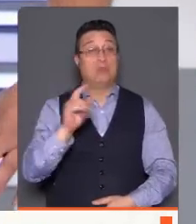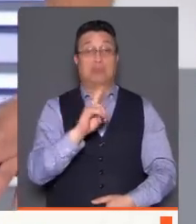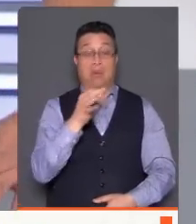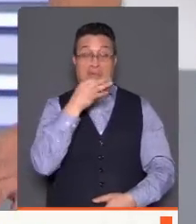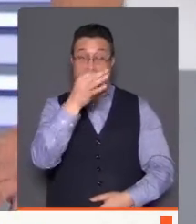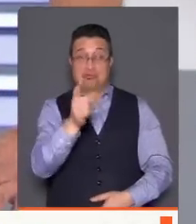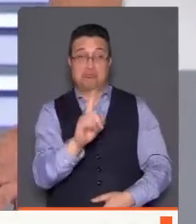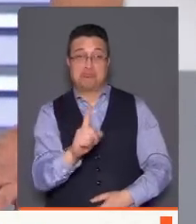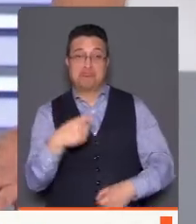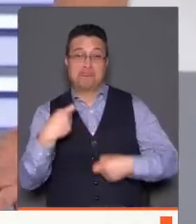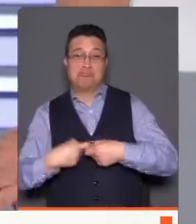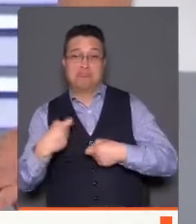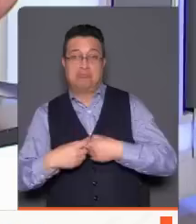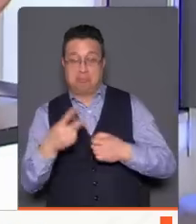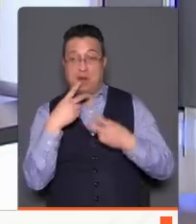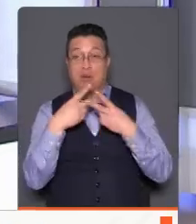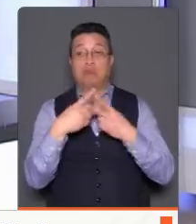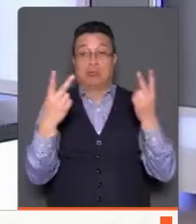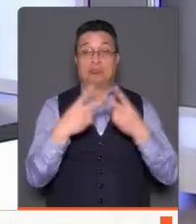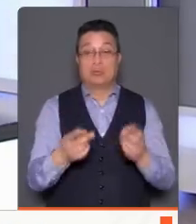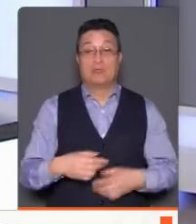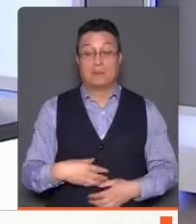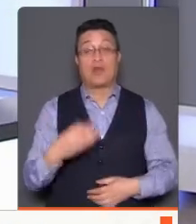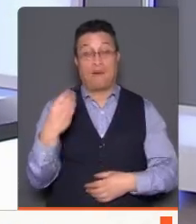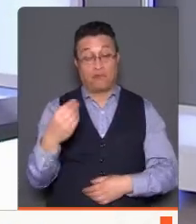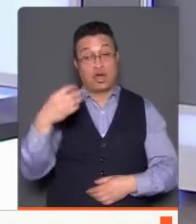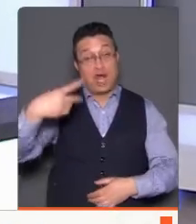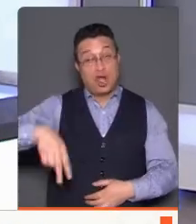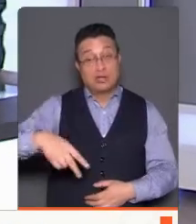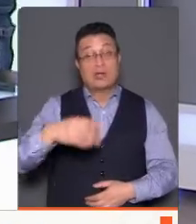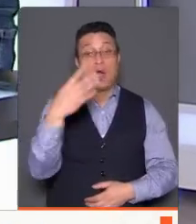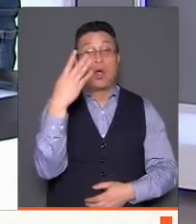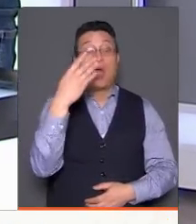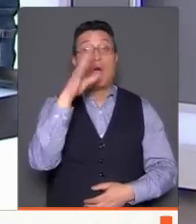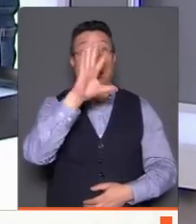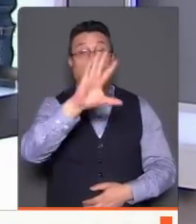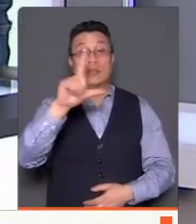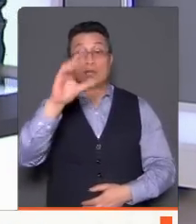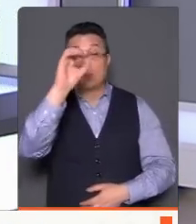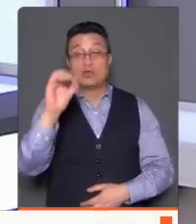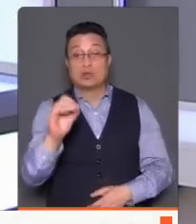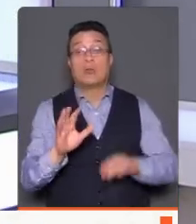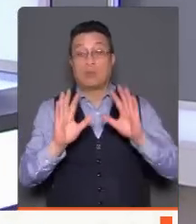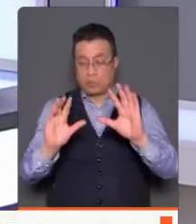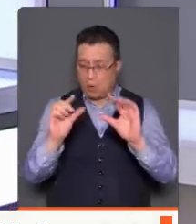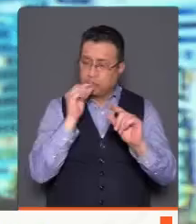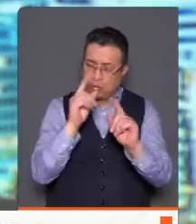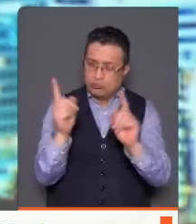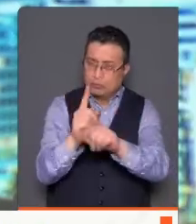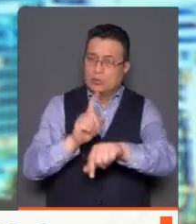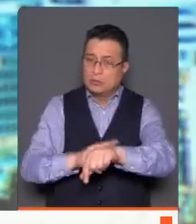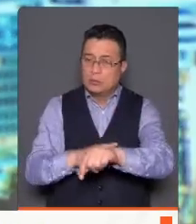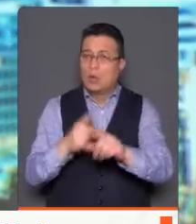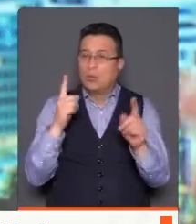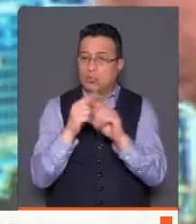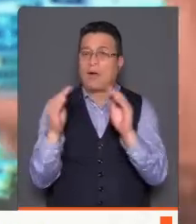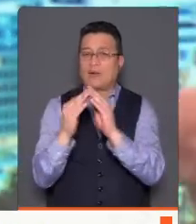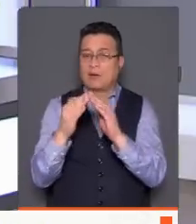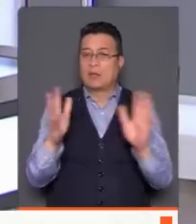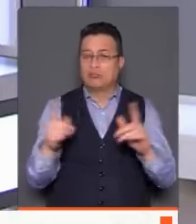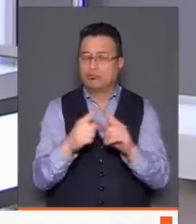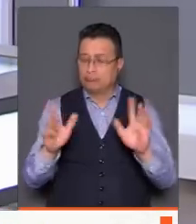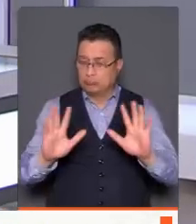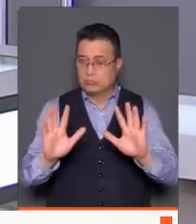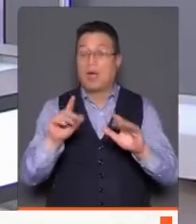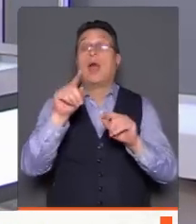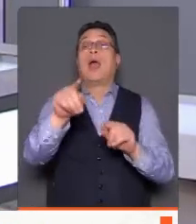semanas en un programa de televisión. Es una buena noticia lo de los cuatro séptimos, alcalde. Pero no me dejó responder lo de la vivienda. A ver, ya, pero bien breve, porque hemos hablado harto de la vivienda, alcalde. Pero solamente para decir